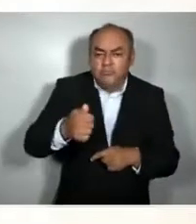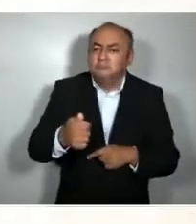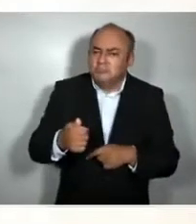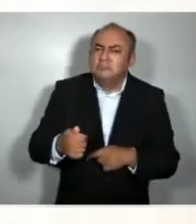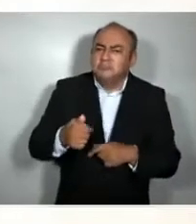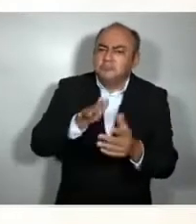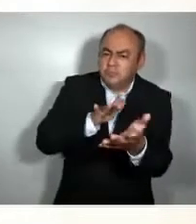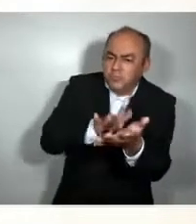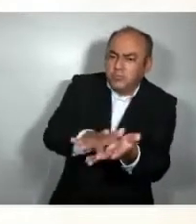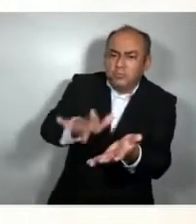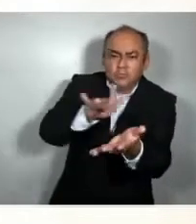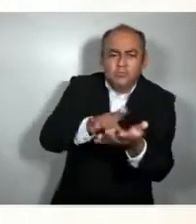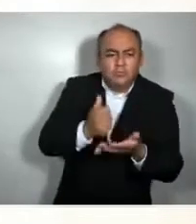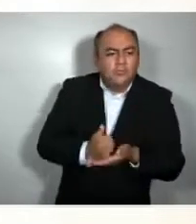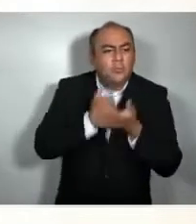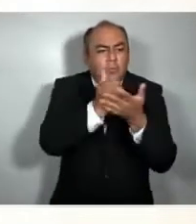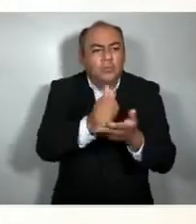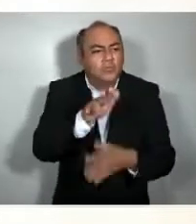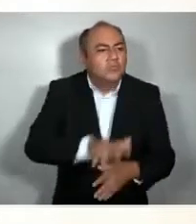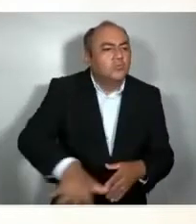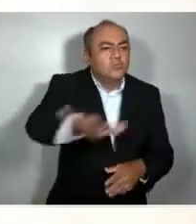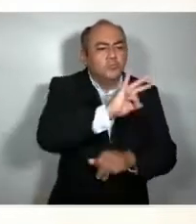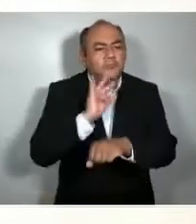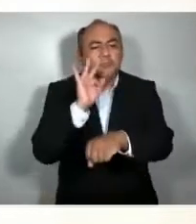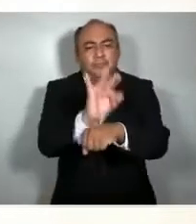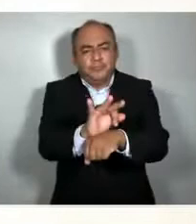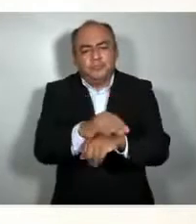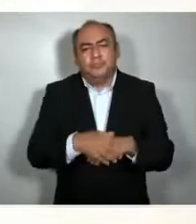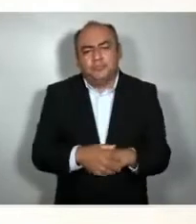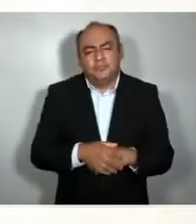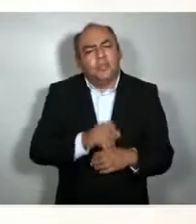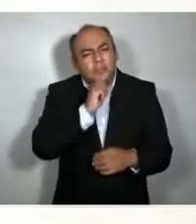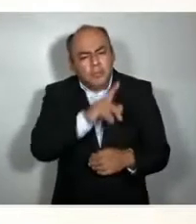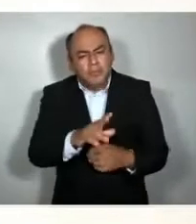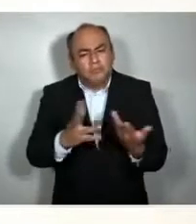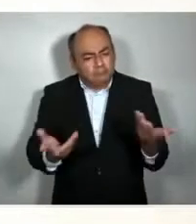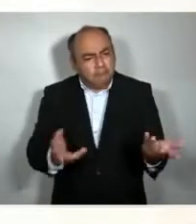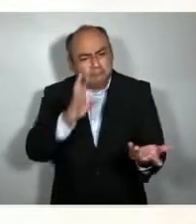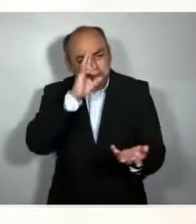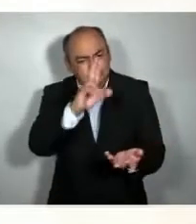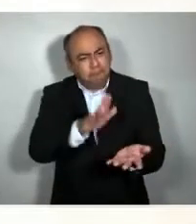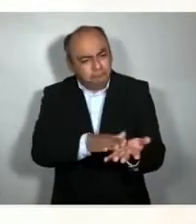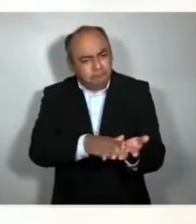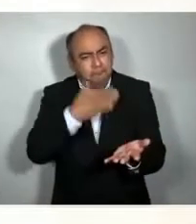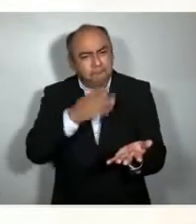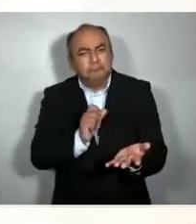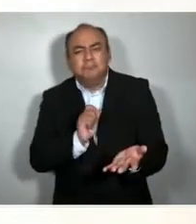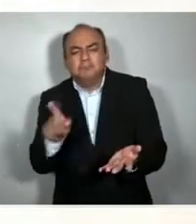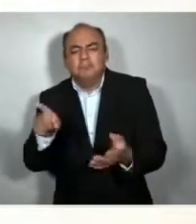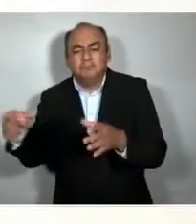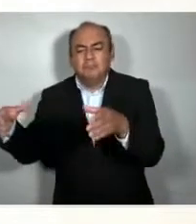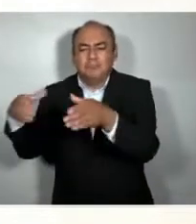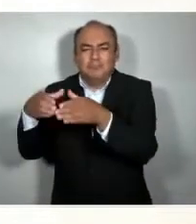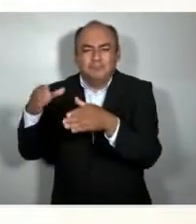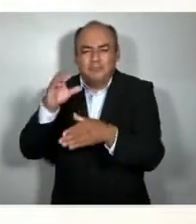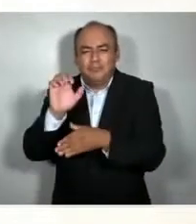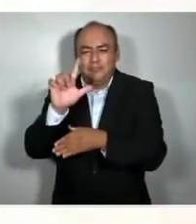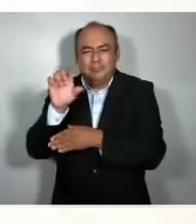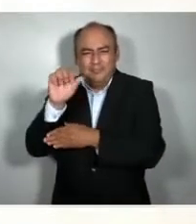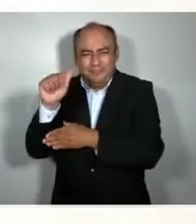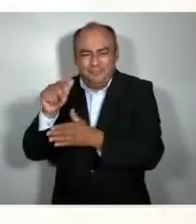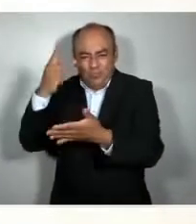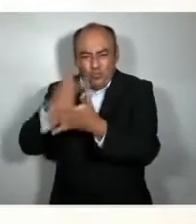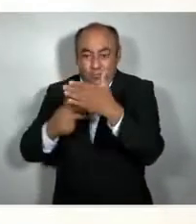se traduce en beneficio para todos. Se reconoce también que ELSA es una extraordinaria